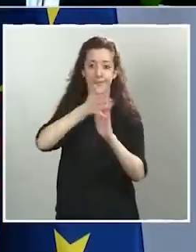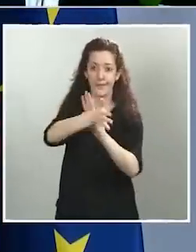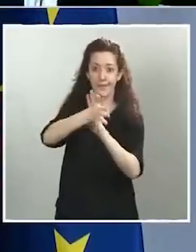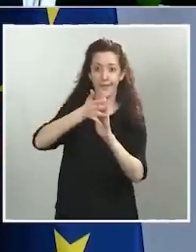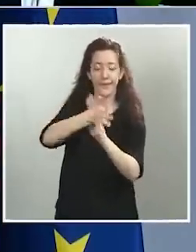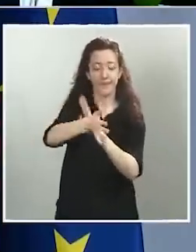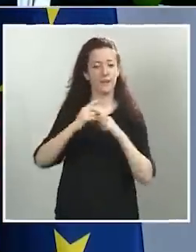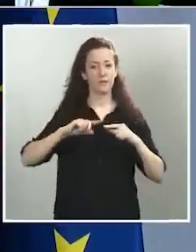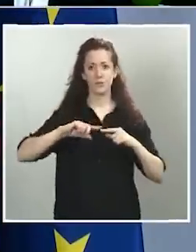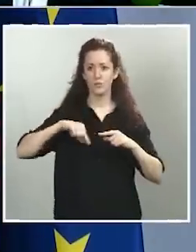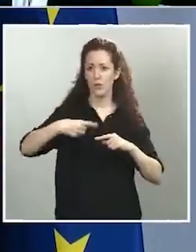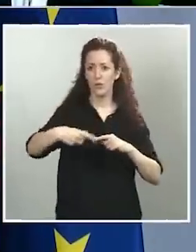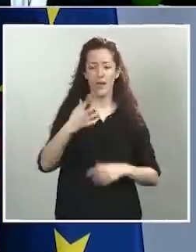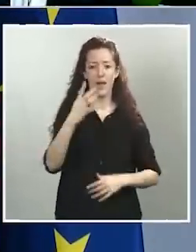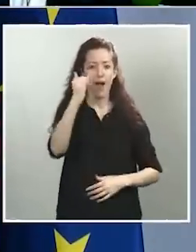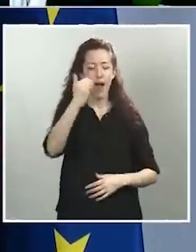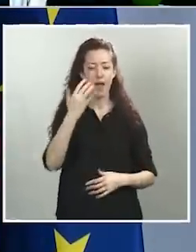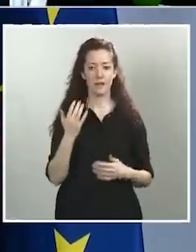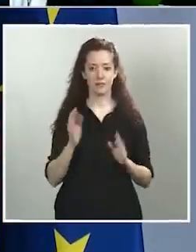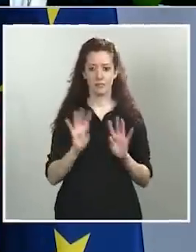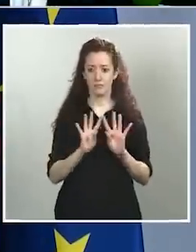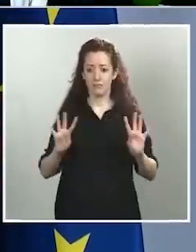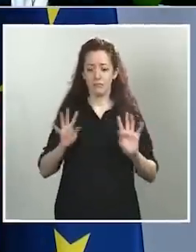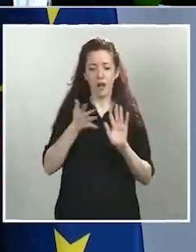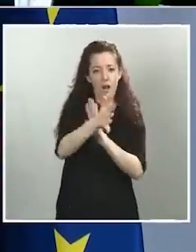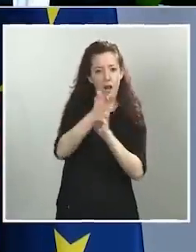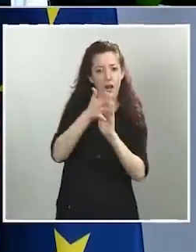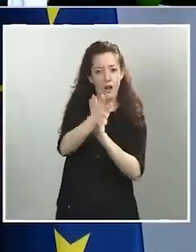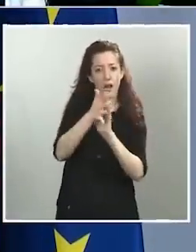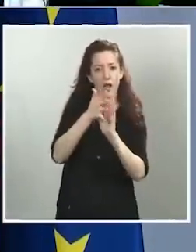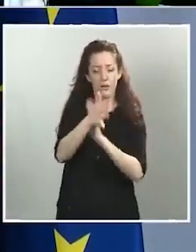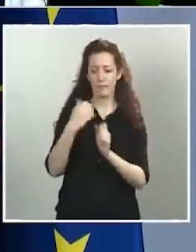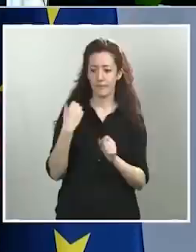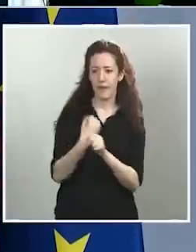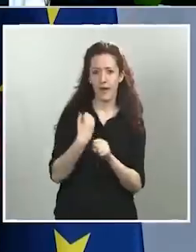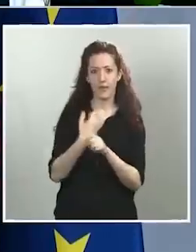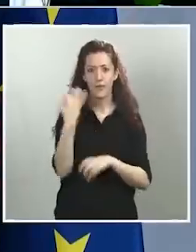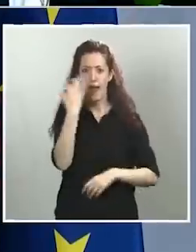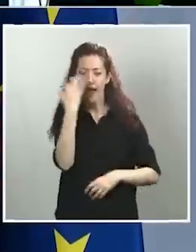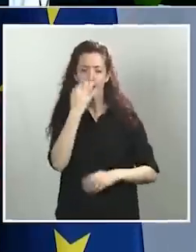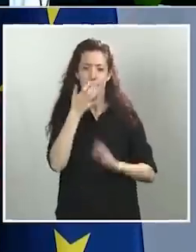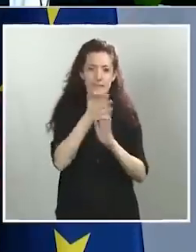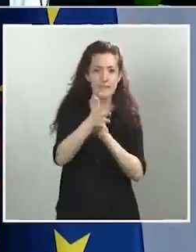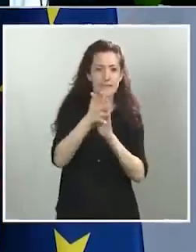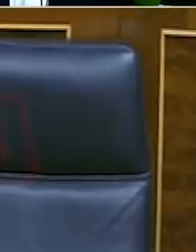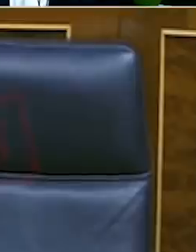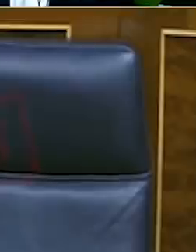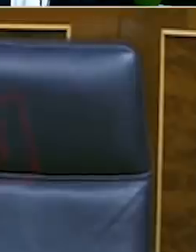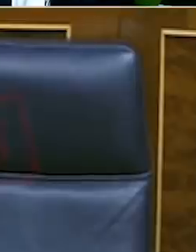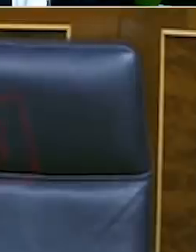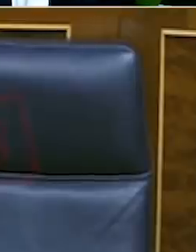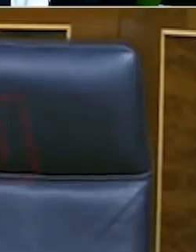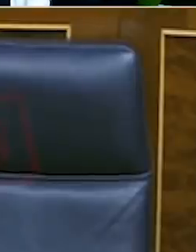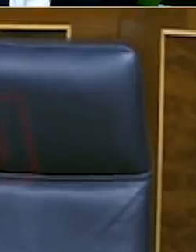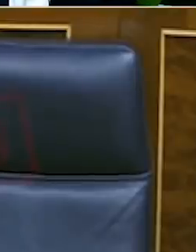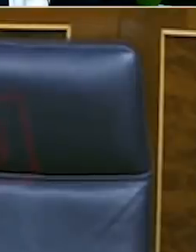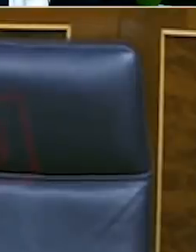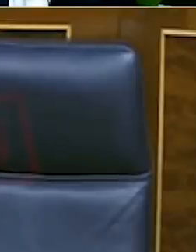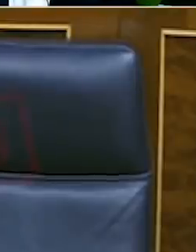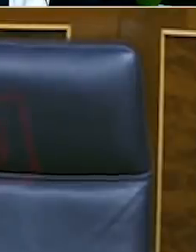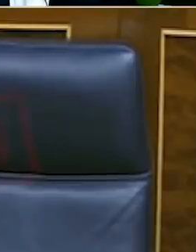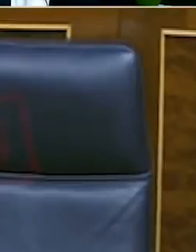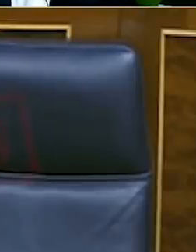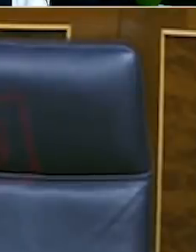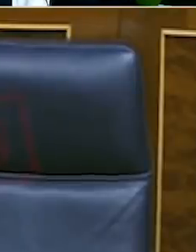los tienes acotados. Era relativamente mucho más fácil que en otros escenarios el haber aplicado medidas correctoras y